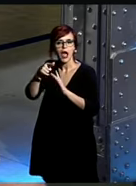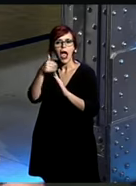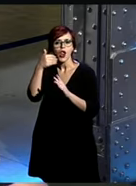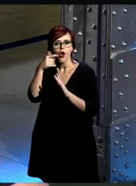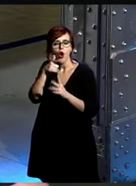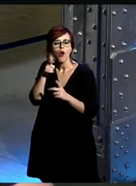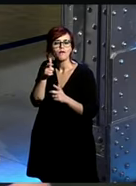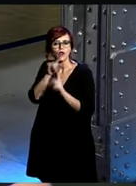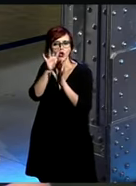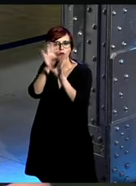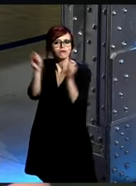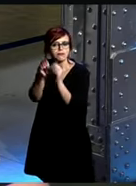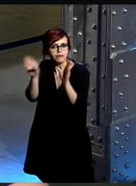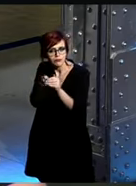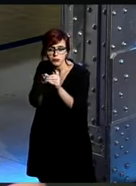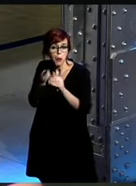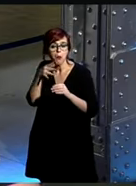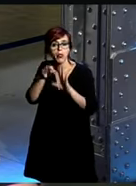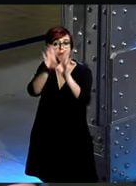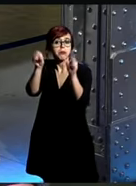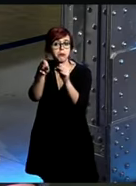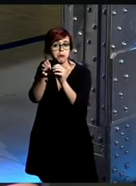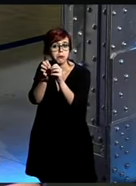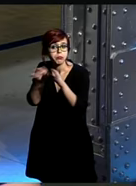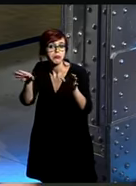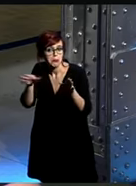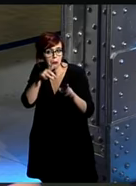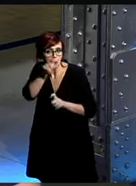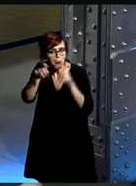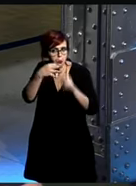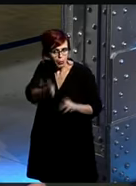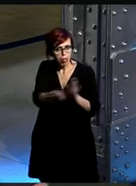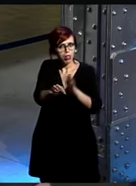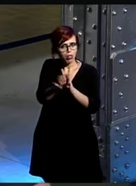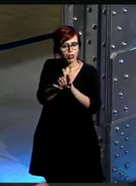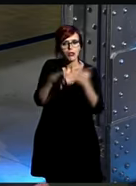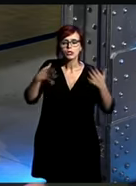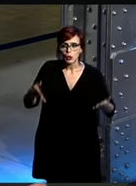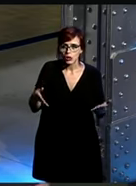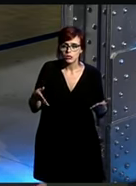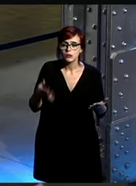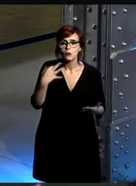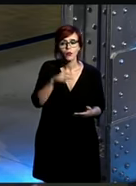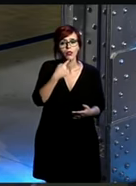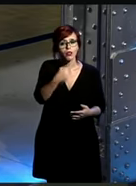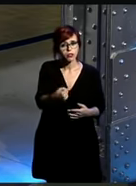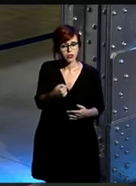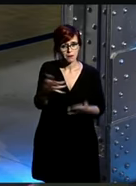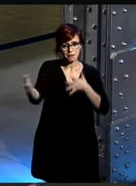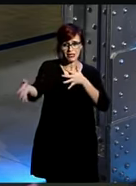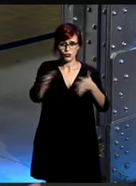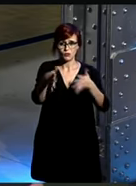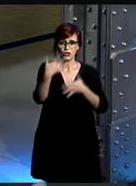nos interesa más hacer preguntas, y esas preguntas son parte de los resultados de este libro. Pero sí que podemos decir que aproximadamente